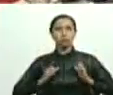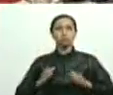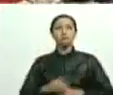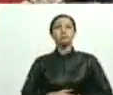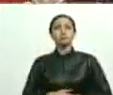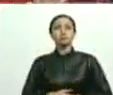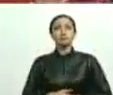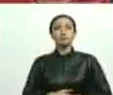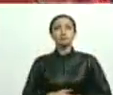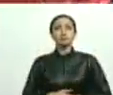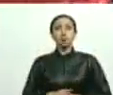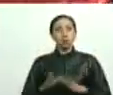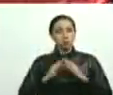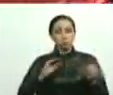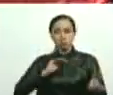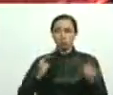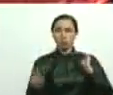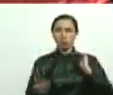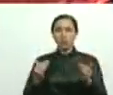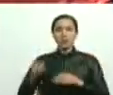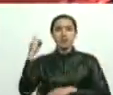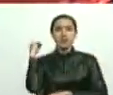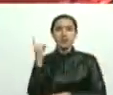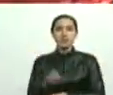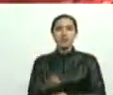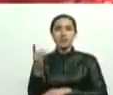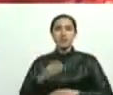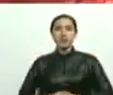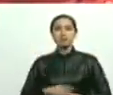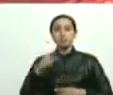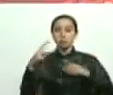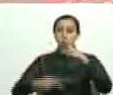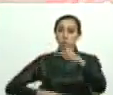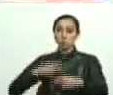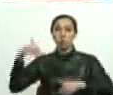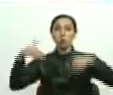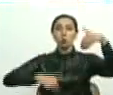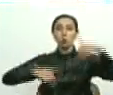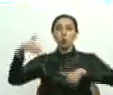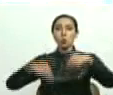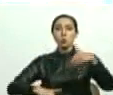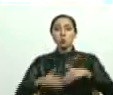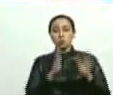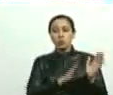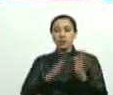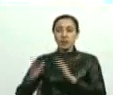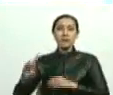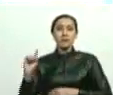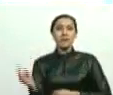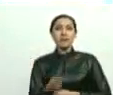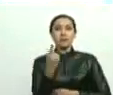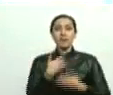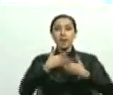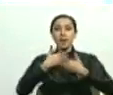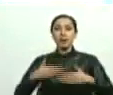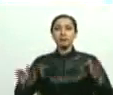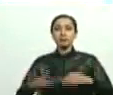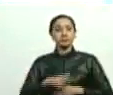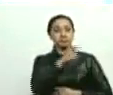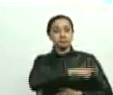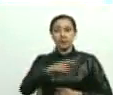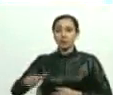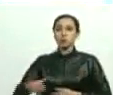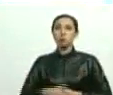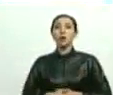autoridad ética para dirigir este proceso de elecciones primarias abiertas, donde podrá votar cualquier